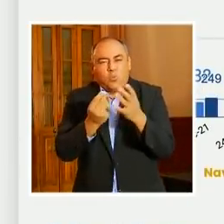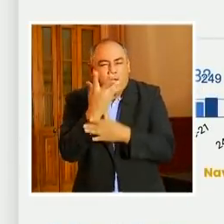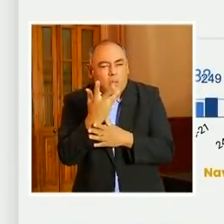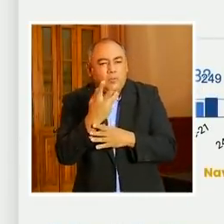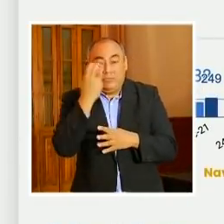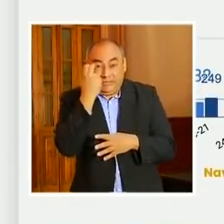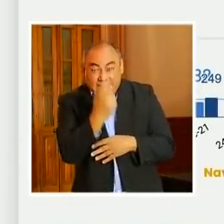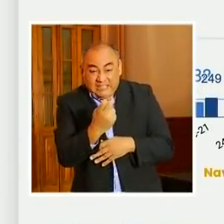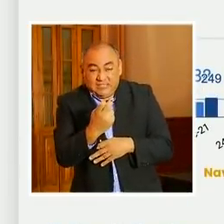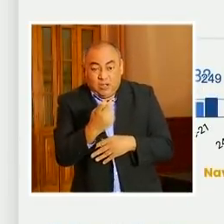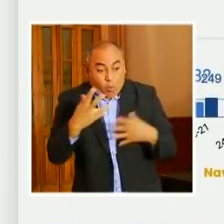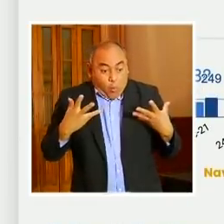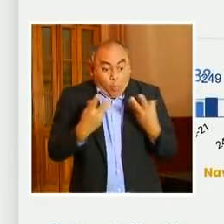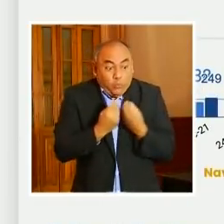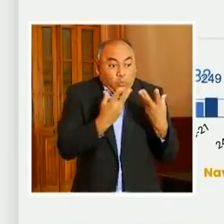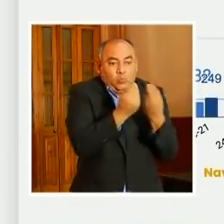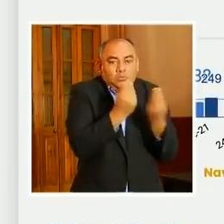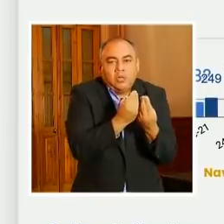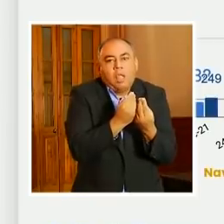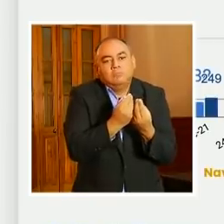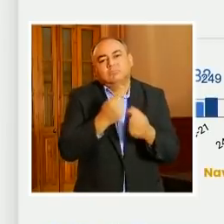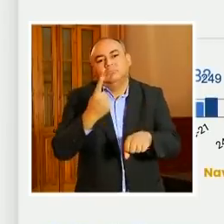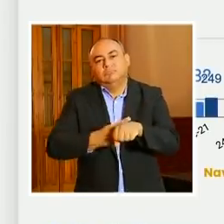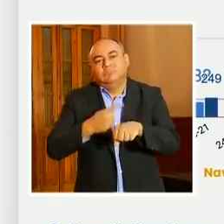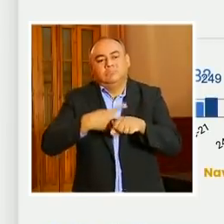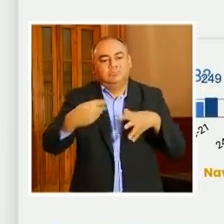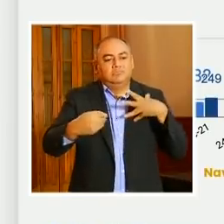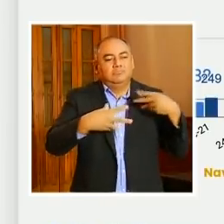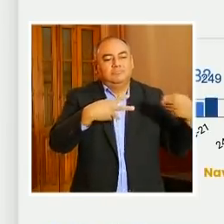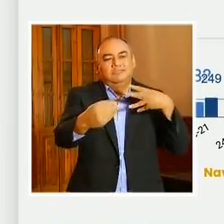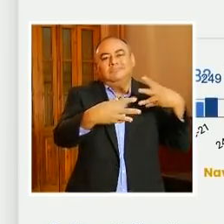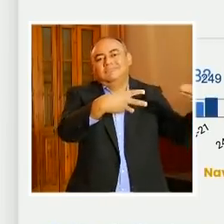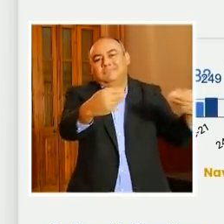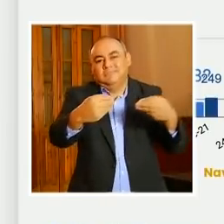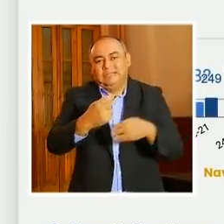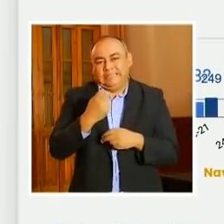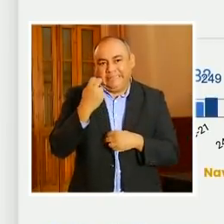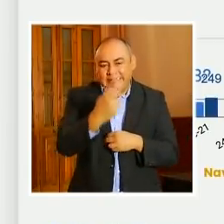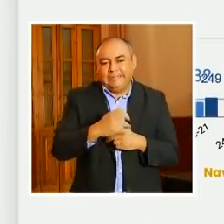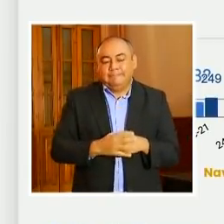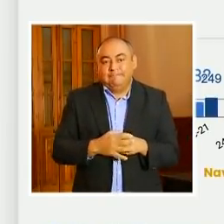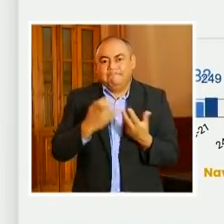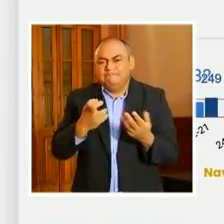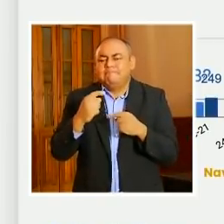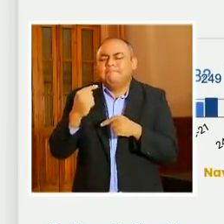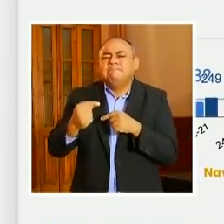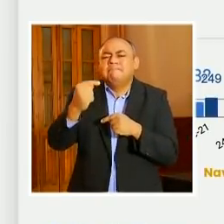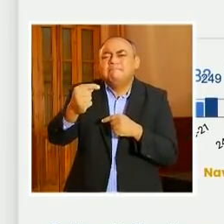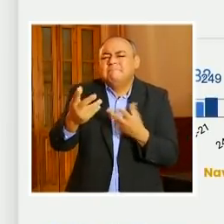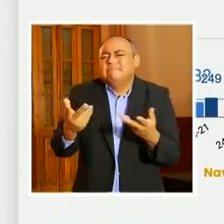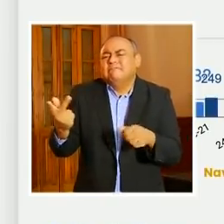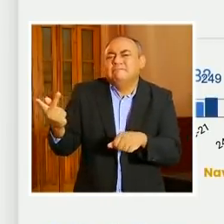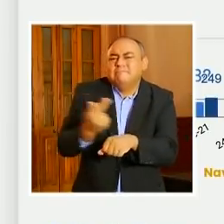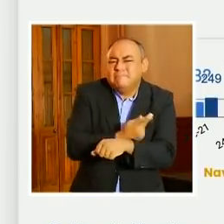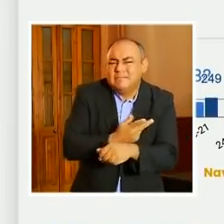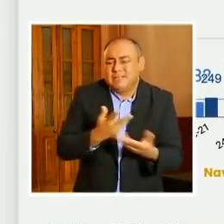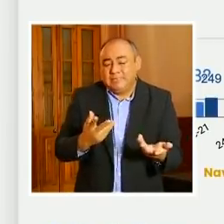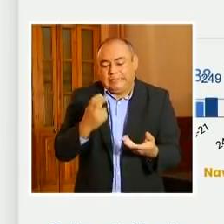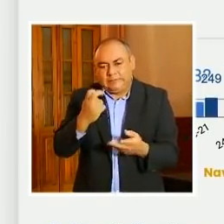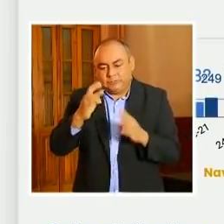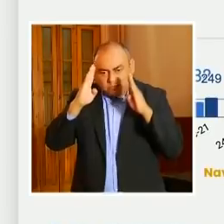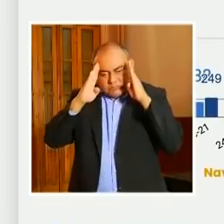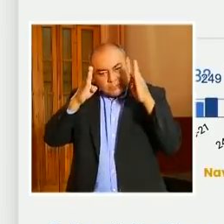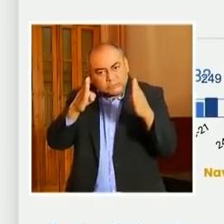las hospitalizaciones? Pues ese es el punto más importante donde tenemos que enfocarnos. Y al día de hoy,